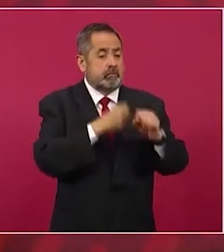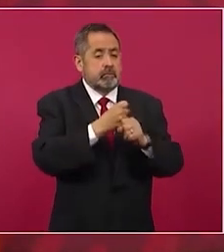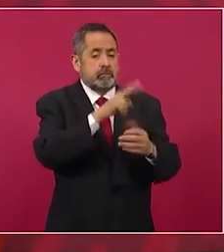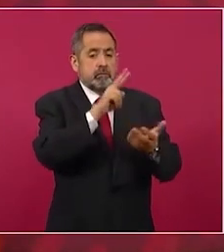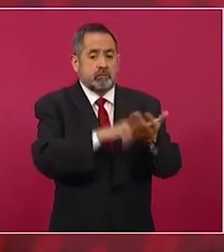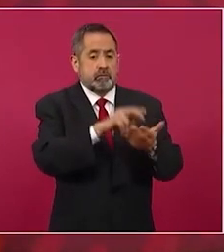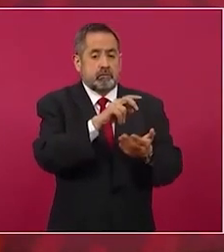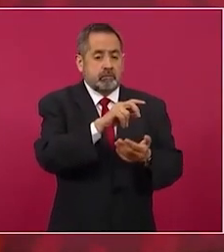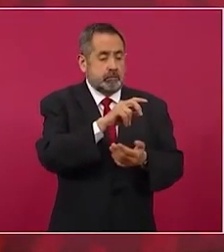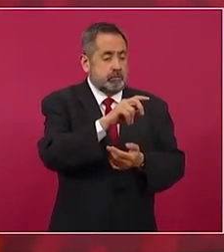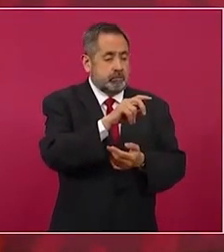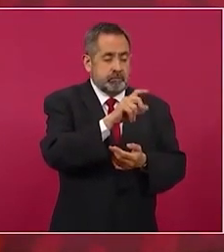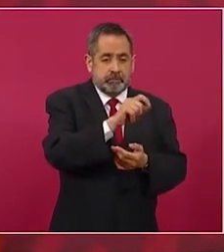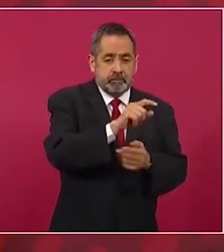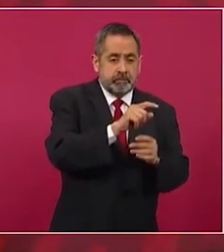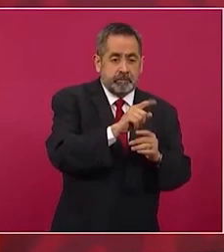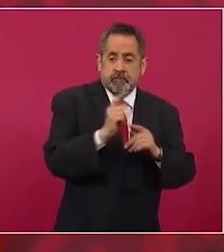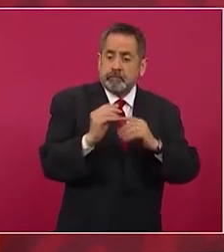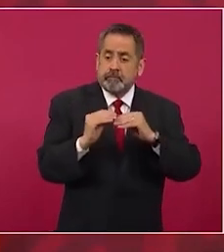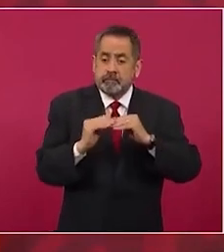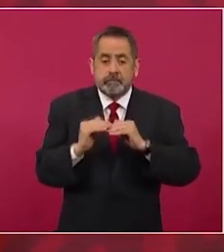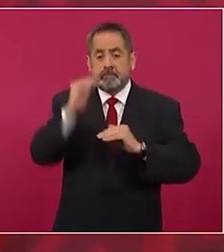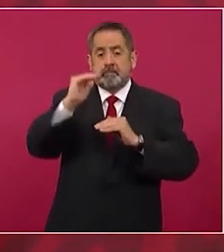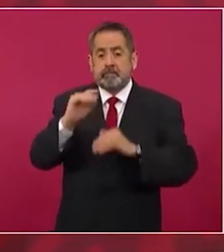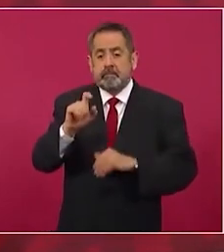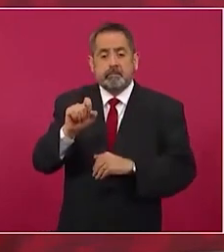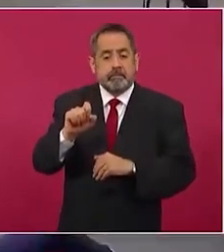un incremento del 27%.